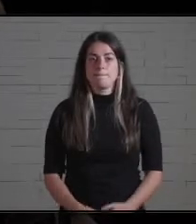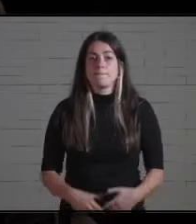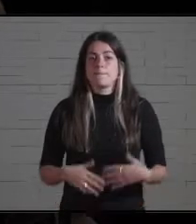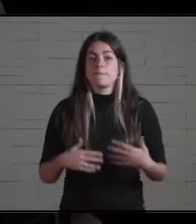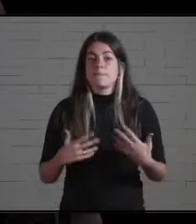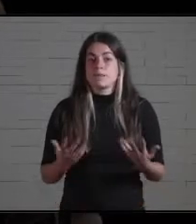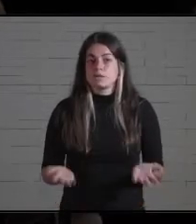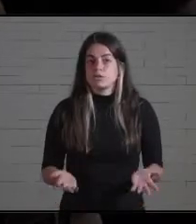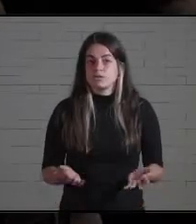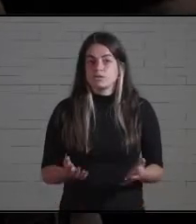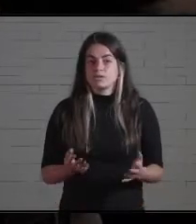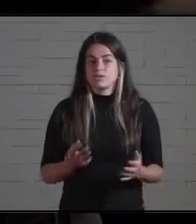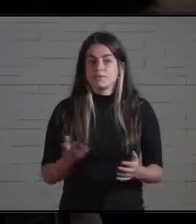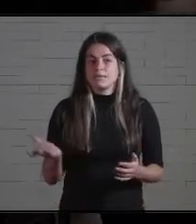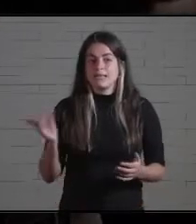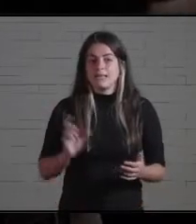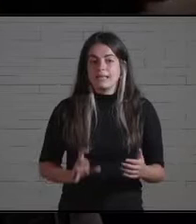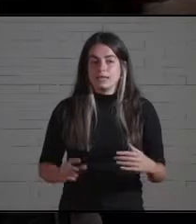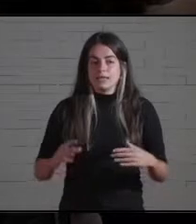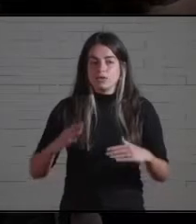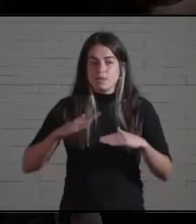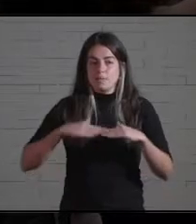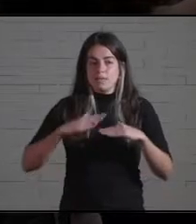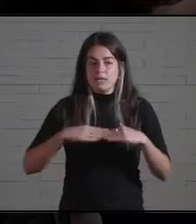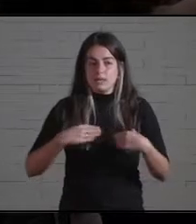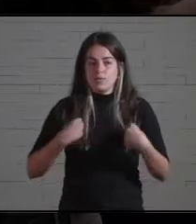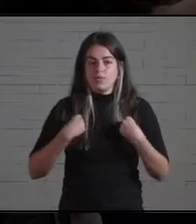Entonces, el ingreso mínimo vital